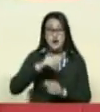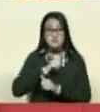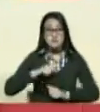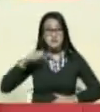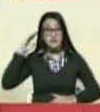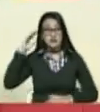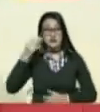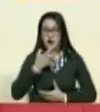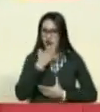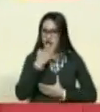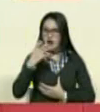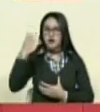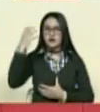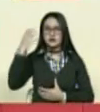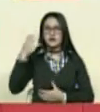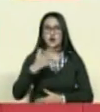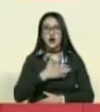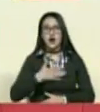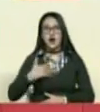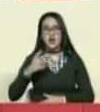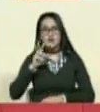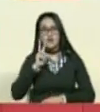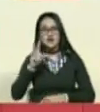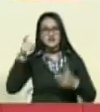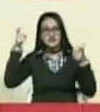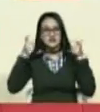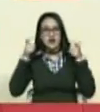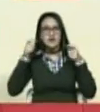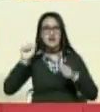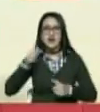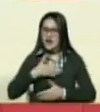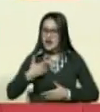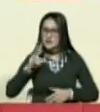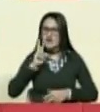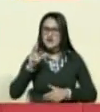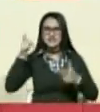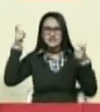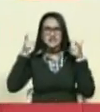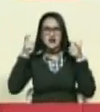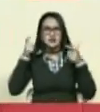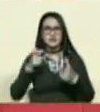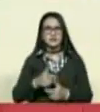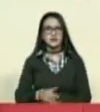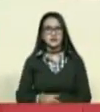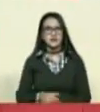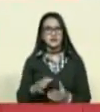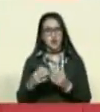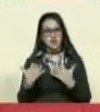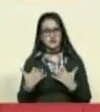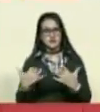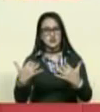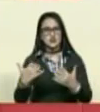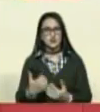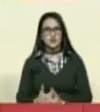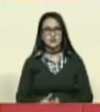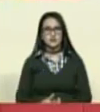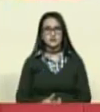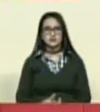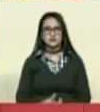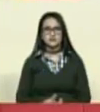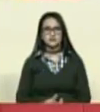militares, gritando, queremos ver a Chávez, queremos ver a Chávez, la Unión Cívico-Militar, una insurrección